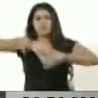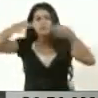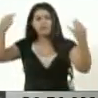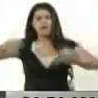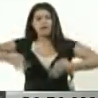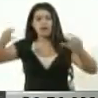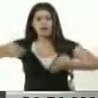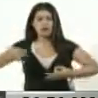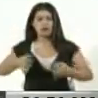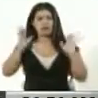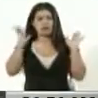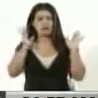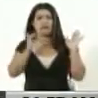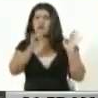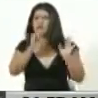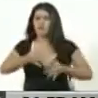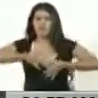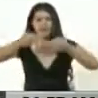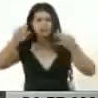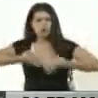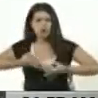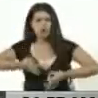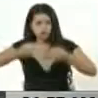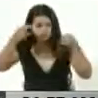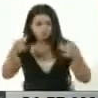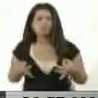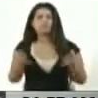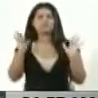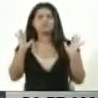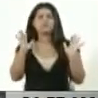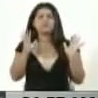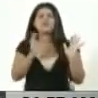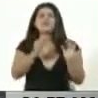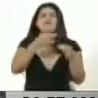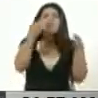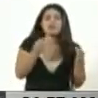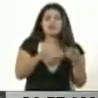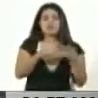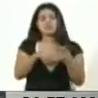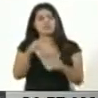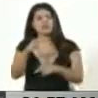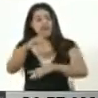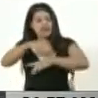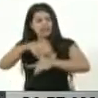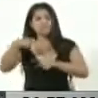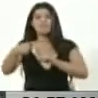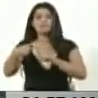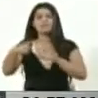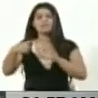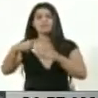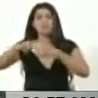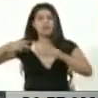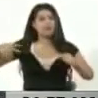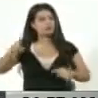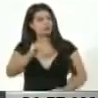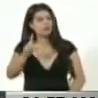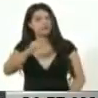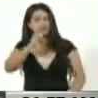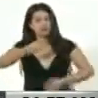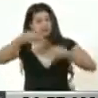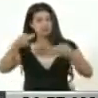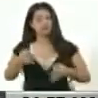información veraz, oportuna y sin censura. También, Arín y